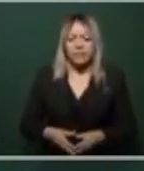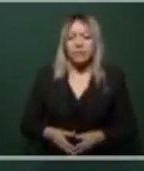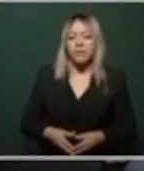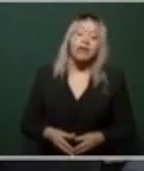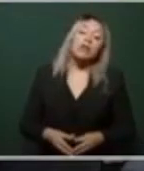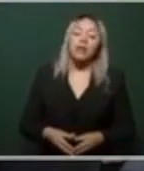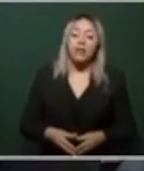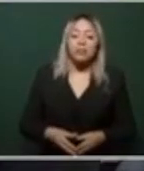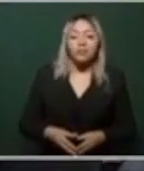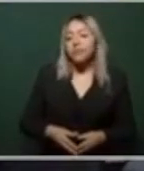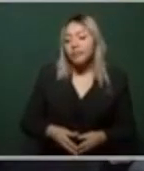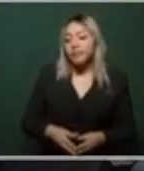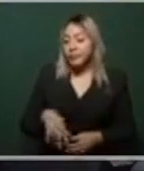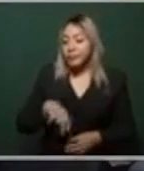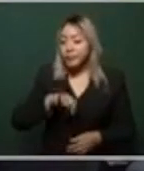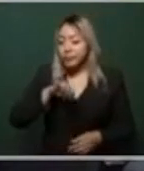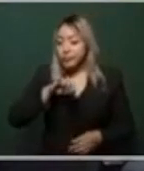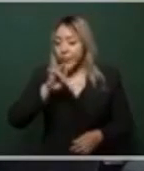Sí.